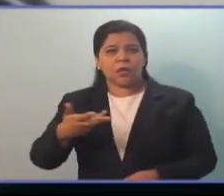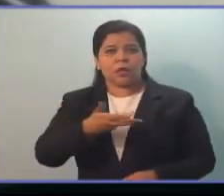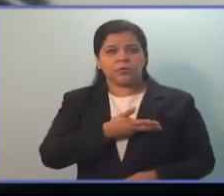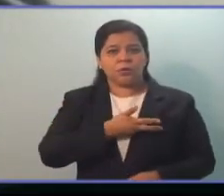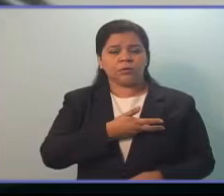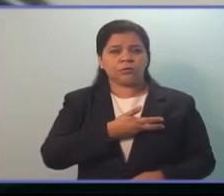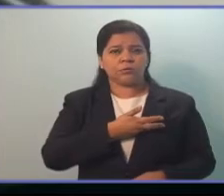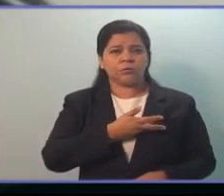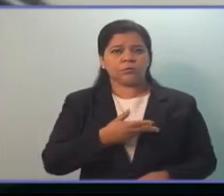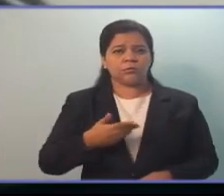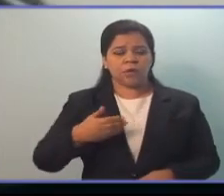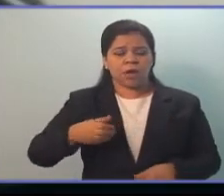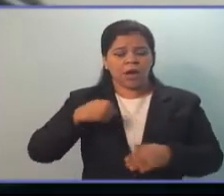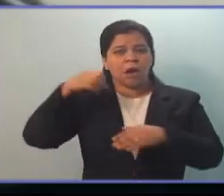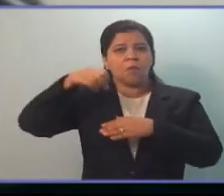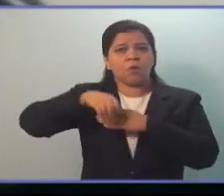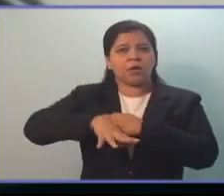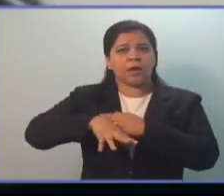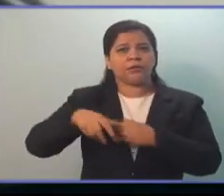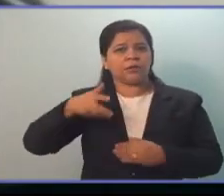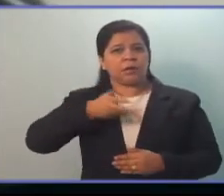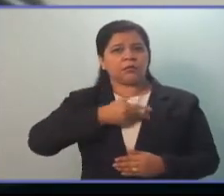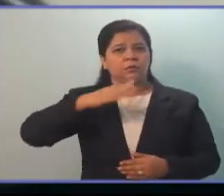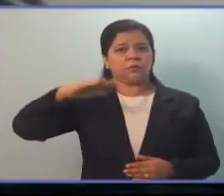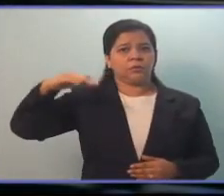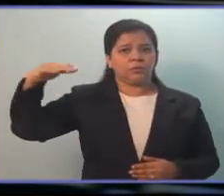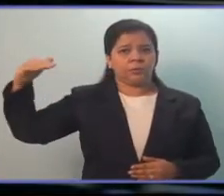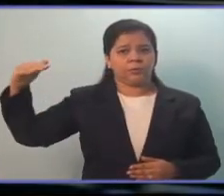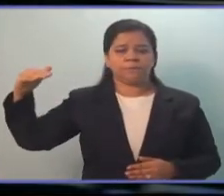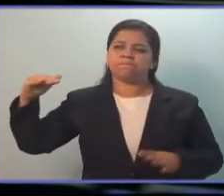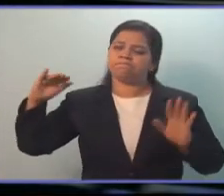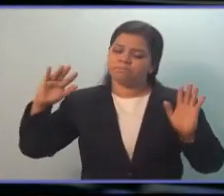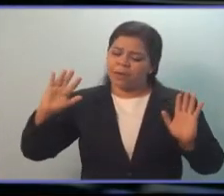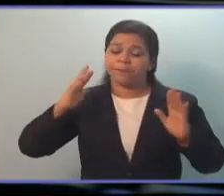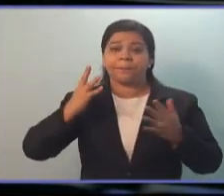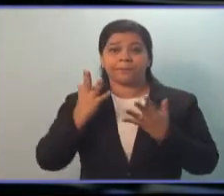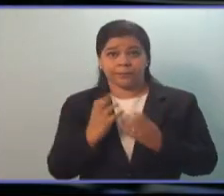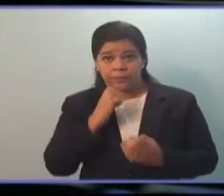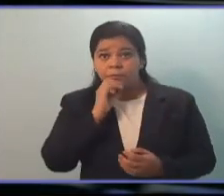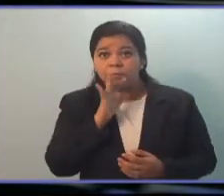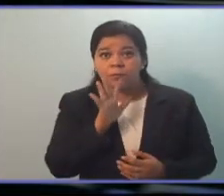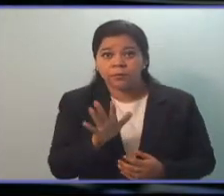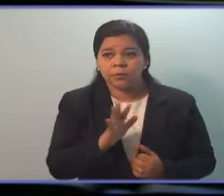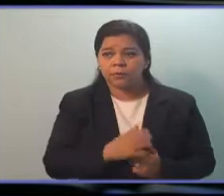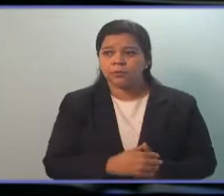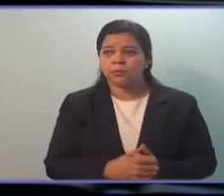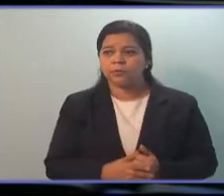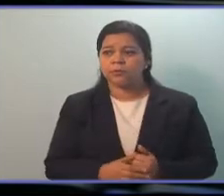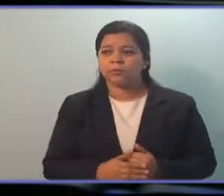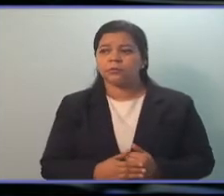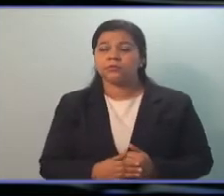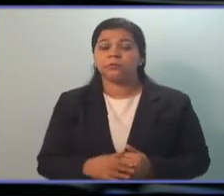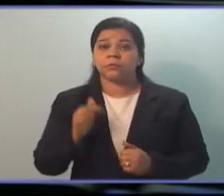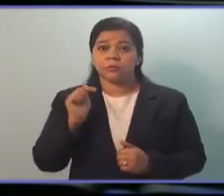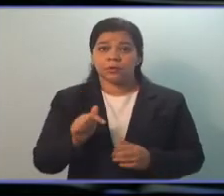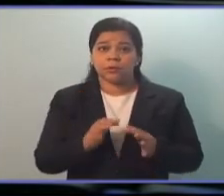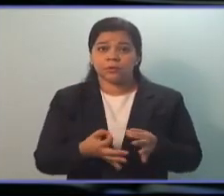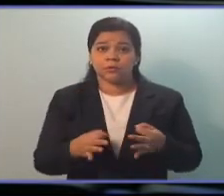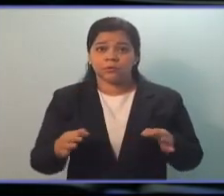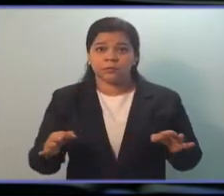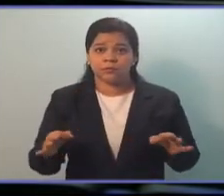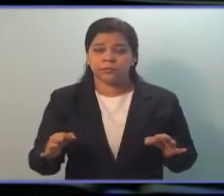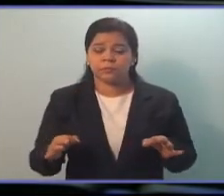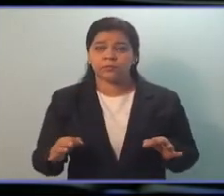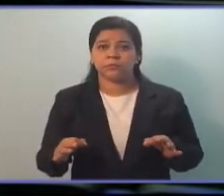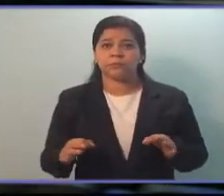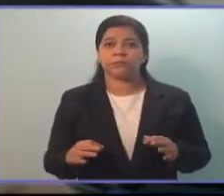nos tienen a nosotros en nuestra patria. Hago referencia a esa frase,